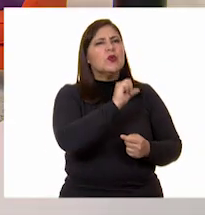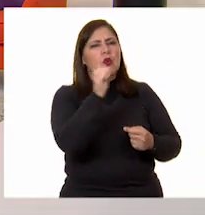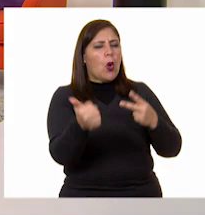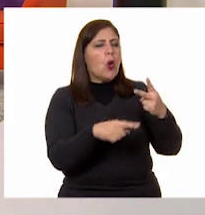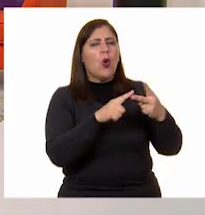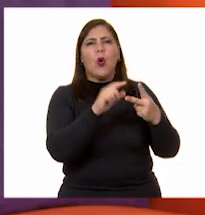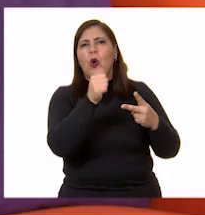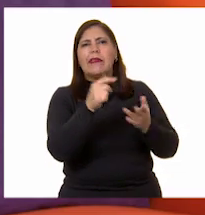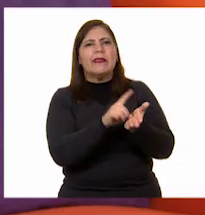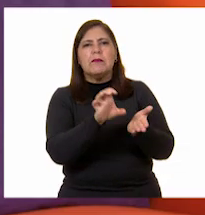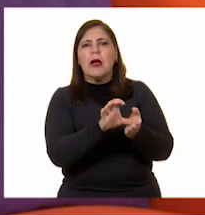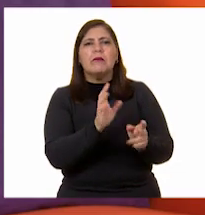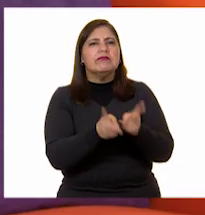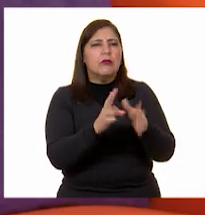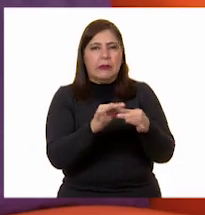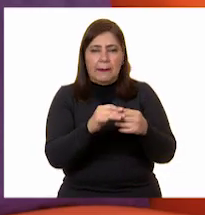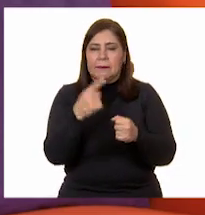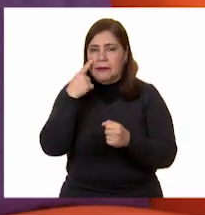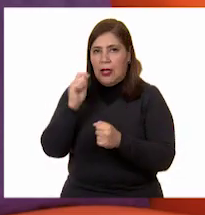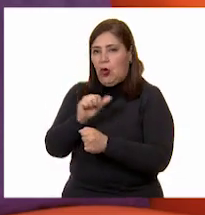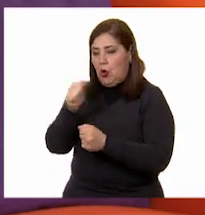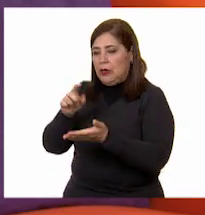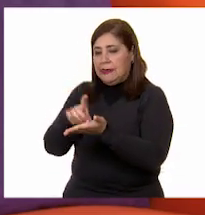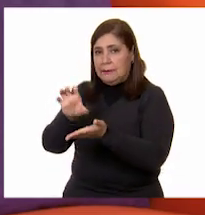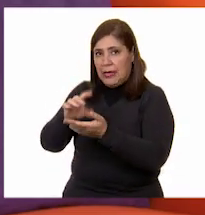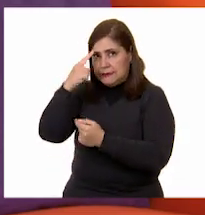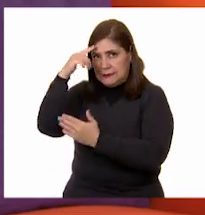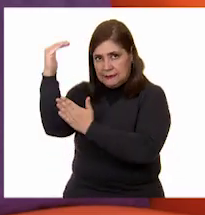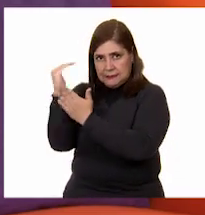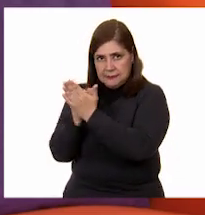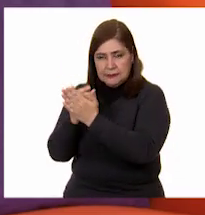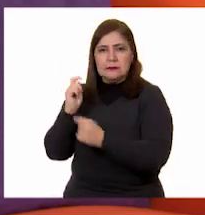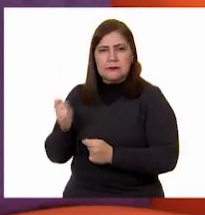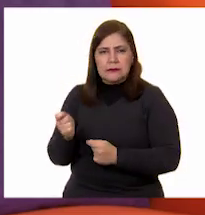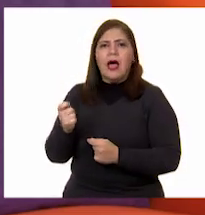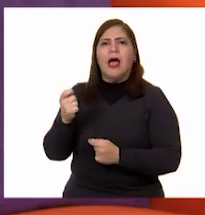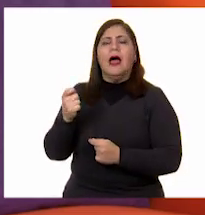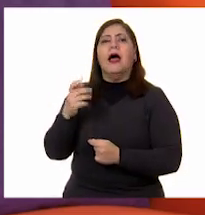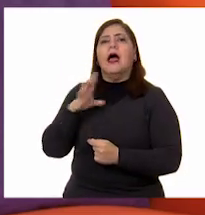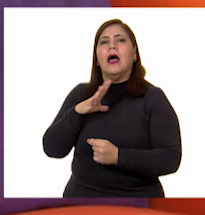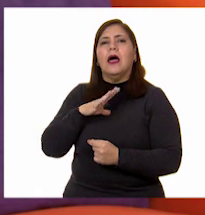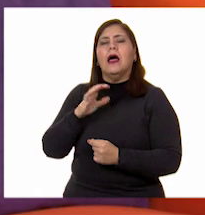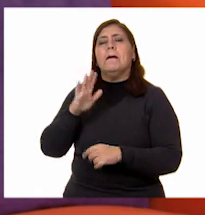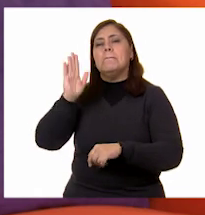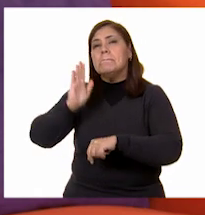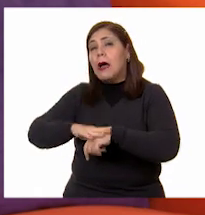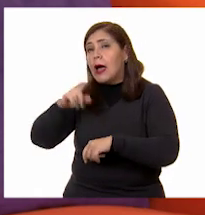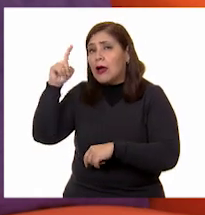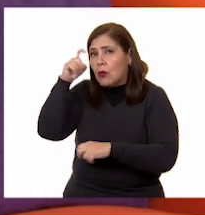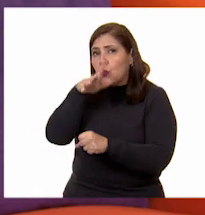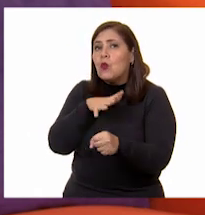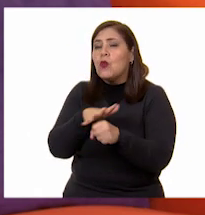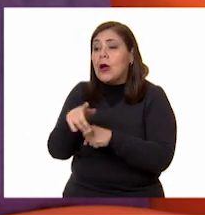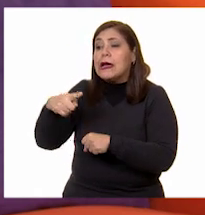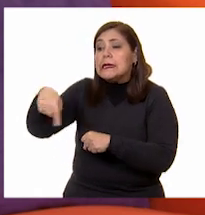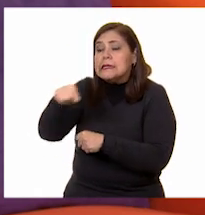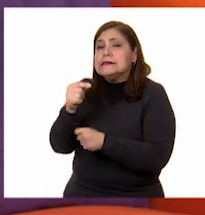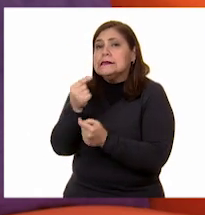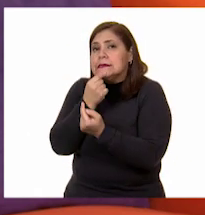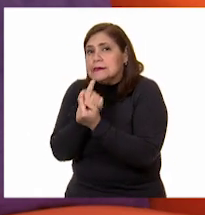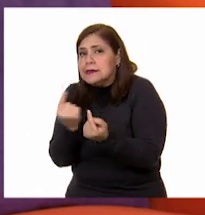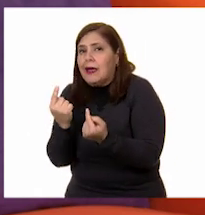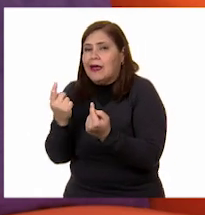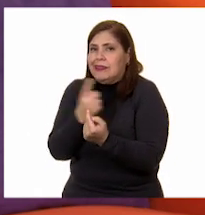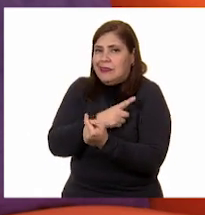hablar? Sigamos con la discapacidad intelectual. En este caso, los principales retos están en la comprensión de información